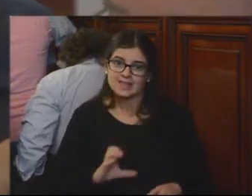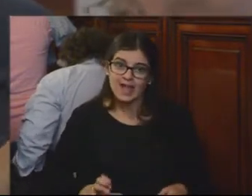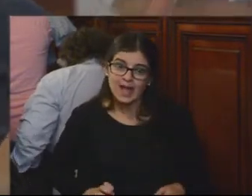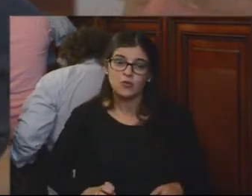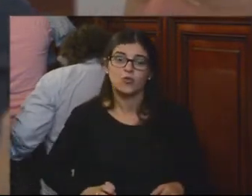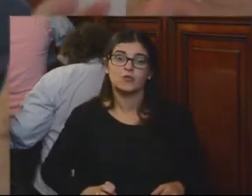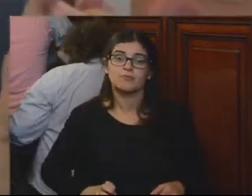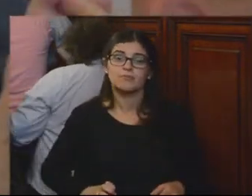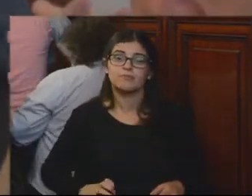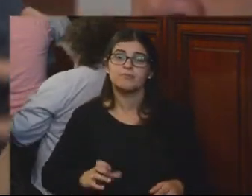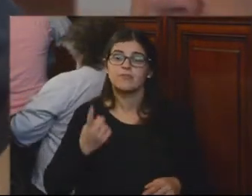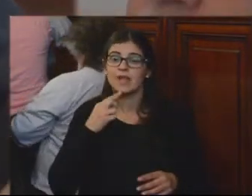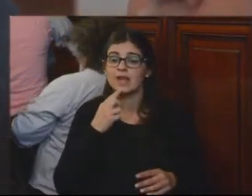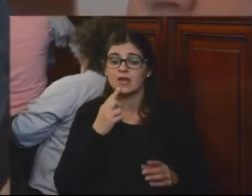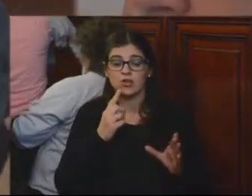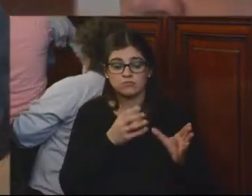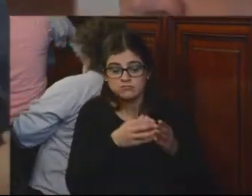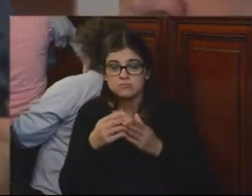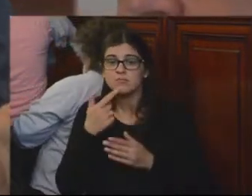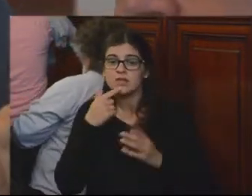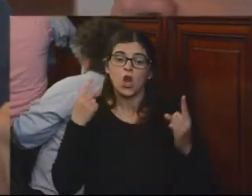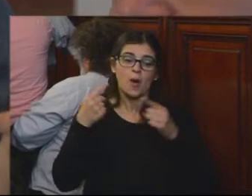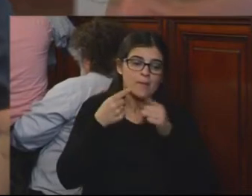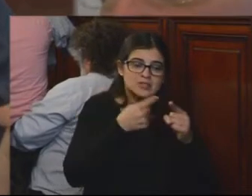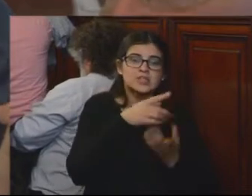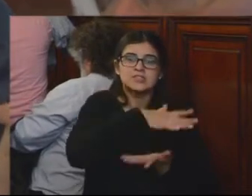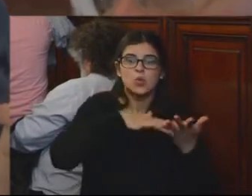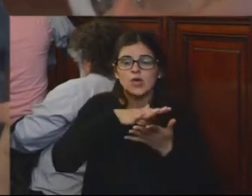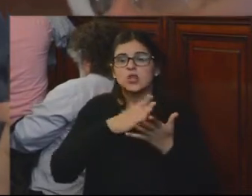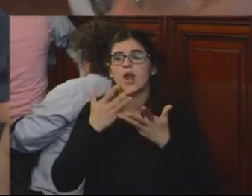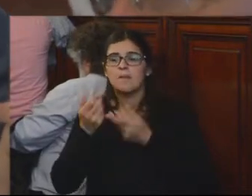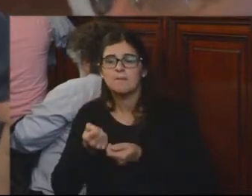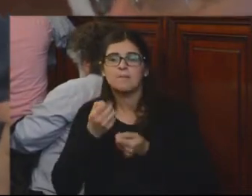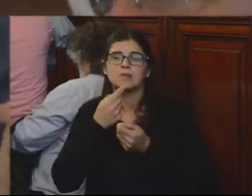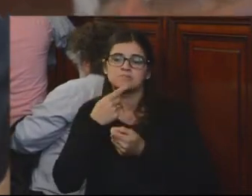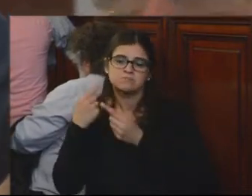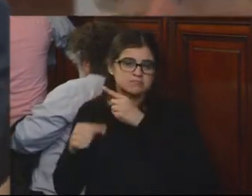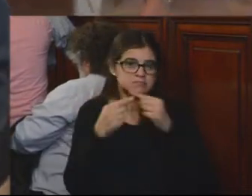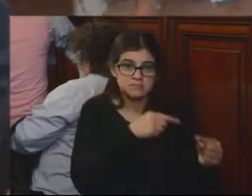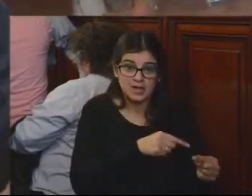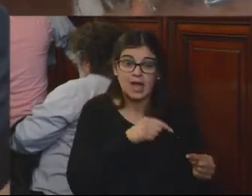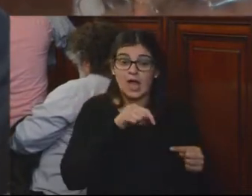las partes de los partidos de oposición en situaciones izquierda a derecha en argentina o en alemania